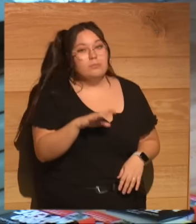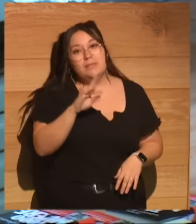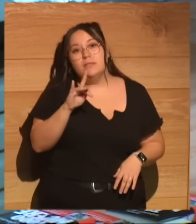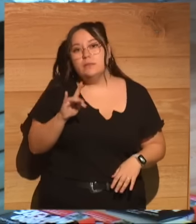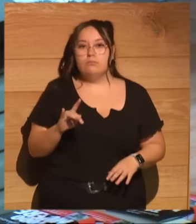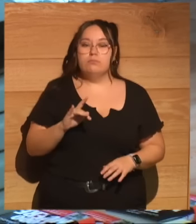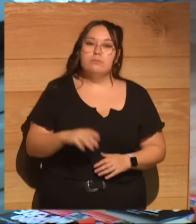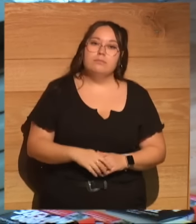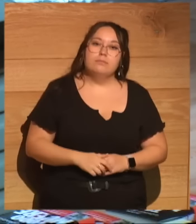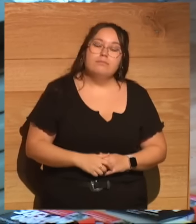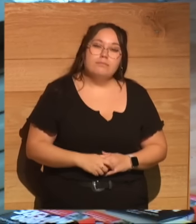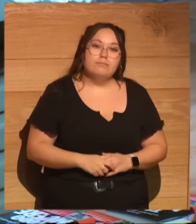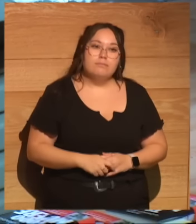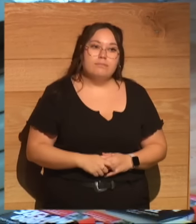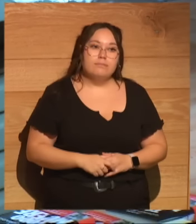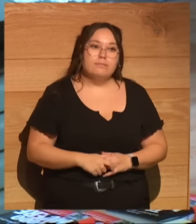Timothy.